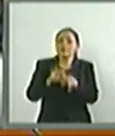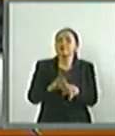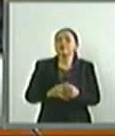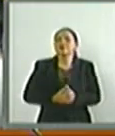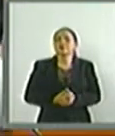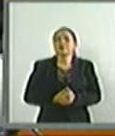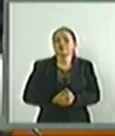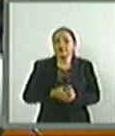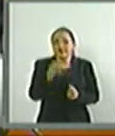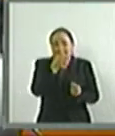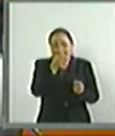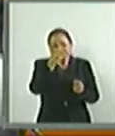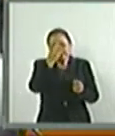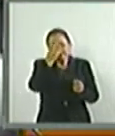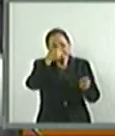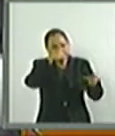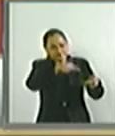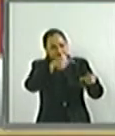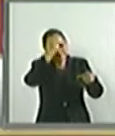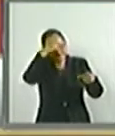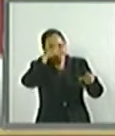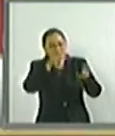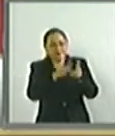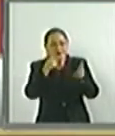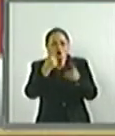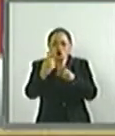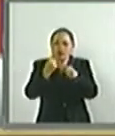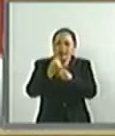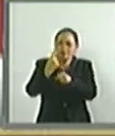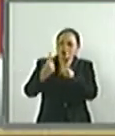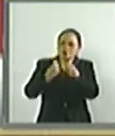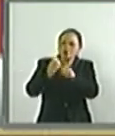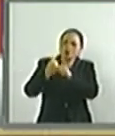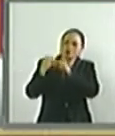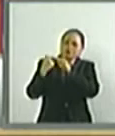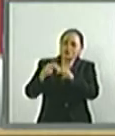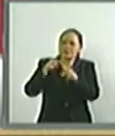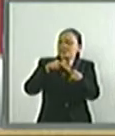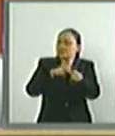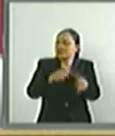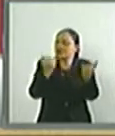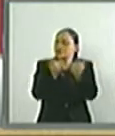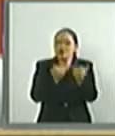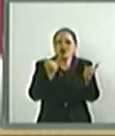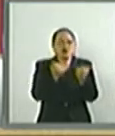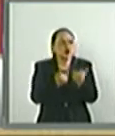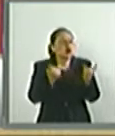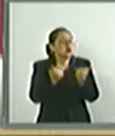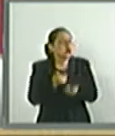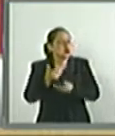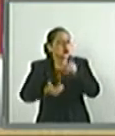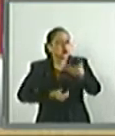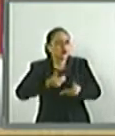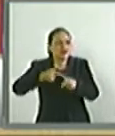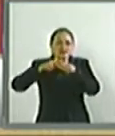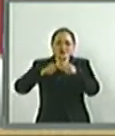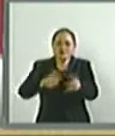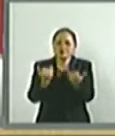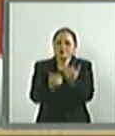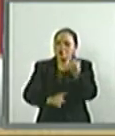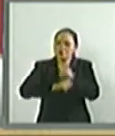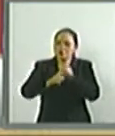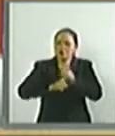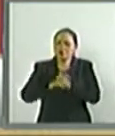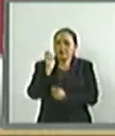una de estas observaciones es reiterada. Lo que se observa un año se observa de la manera permanente en los periodos subsecuentes.